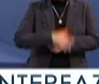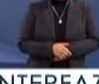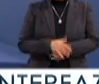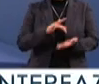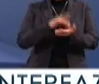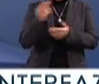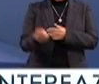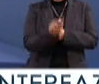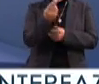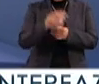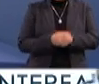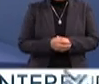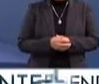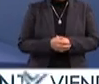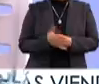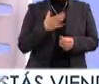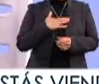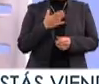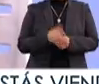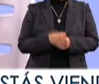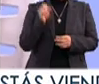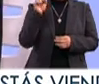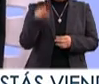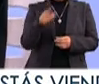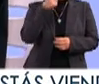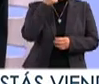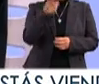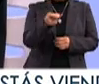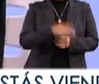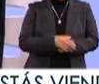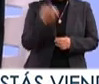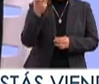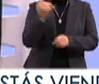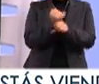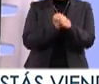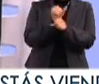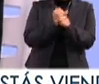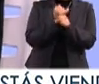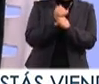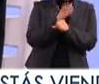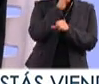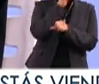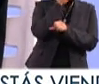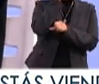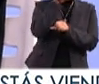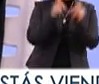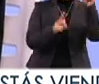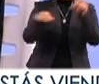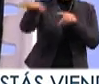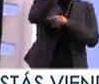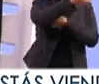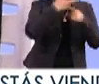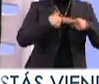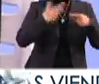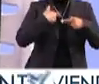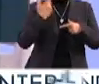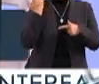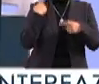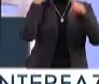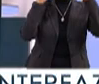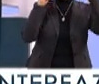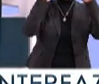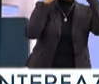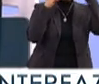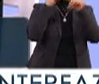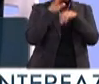no gracias a ustedes y bueno justo como dices Omar este reportaje responde a las dudas que tenemos los ciudadanos